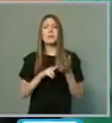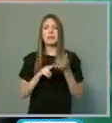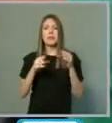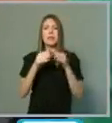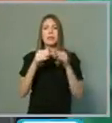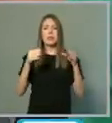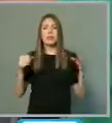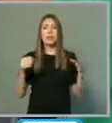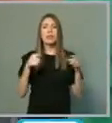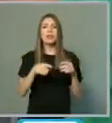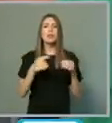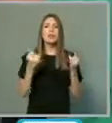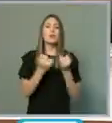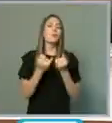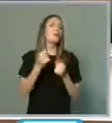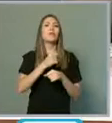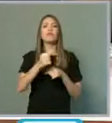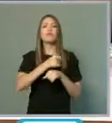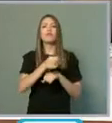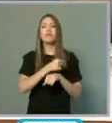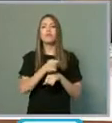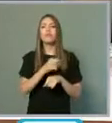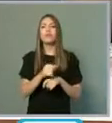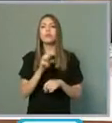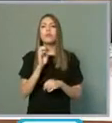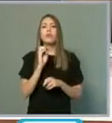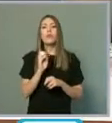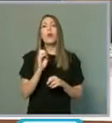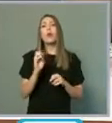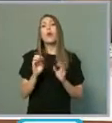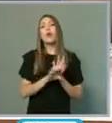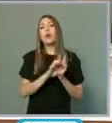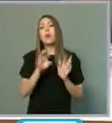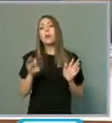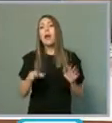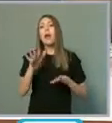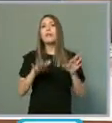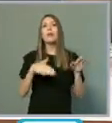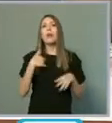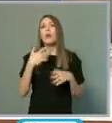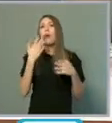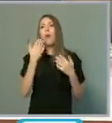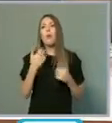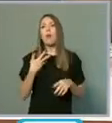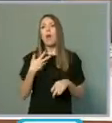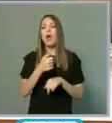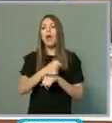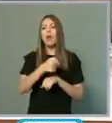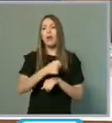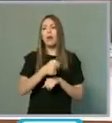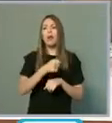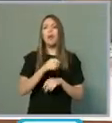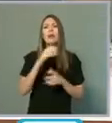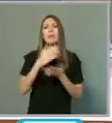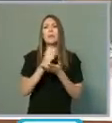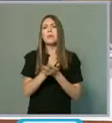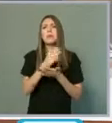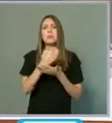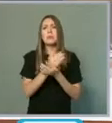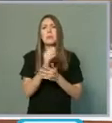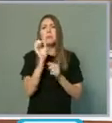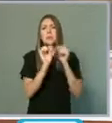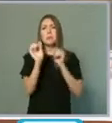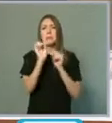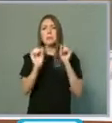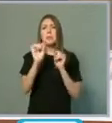exactamente. Por un rallador la rallamos. En dado caso, porque puede pasar yo, de repente yo no tenía rallador, pues a lo mejor bien picadita nada más y